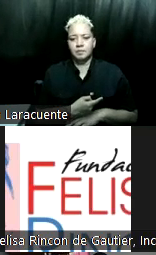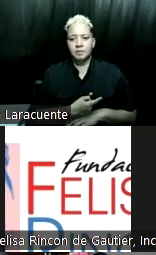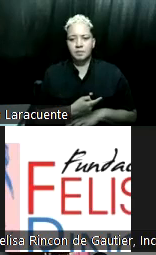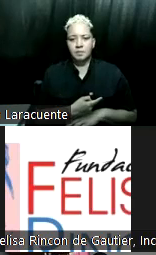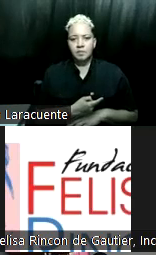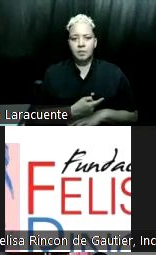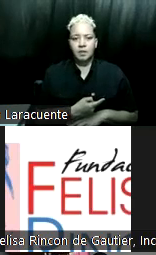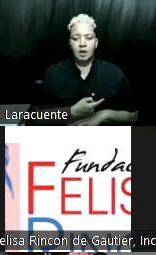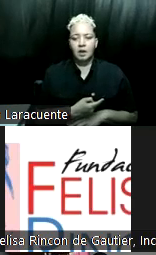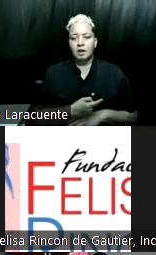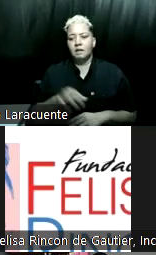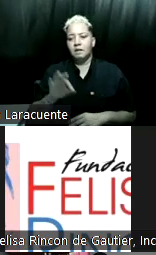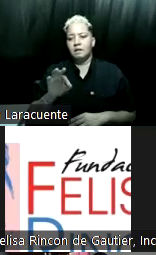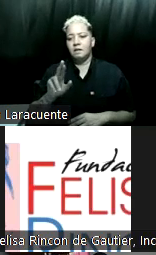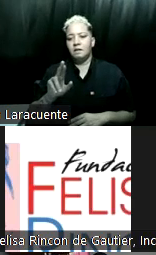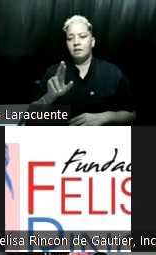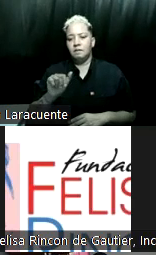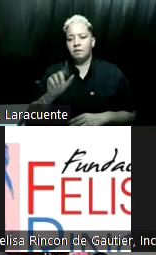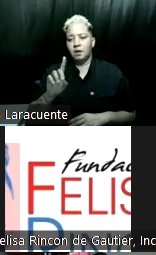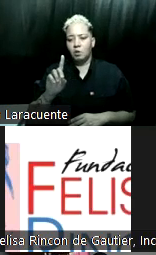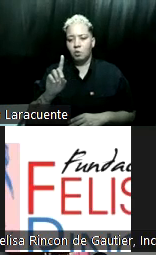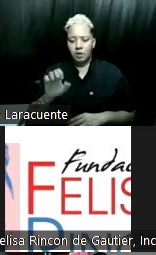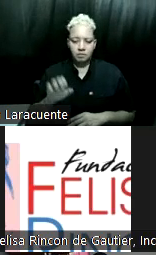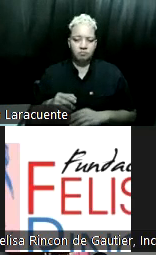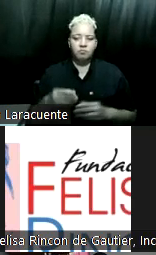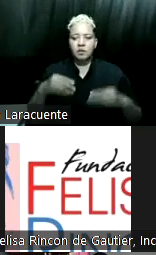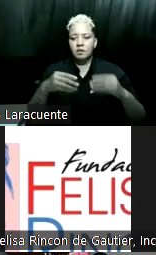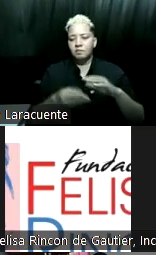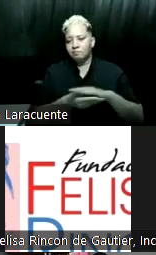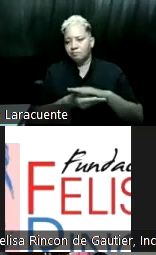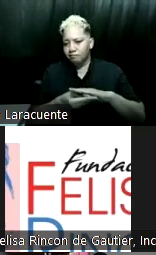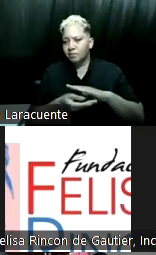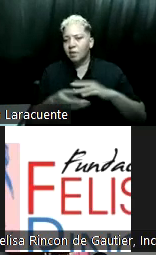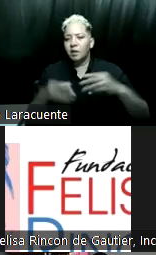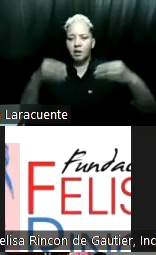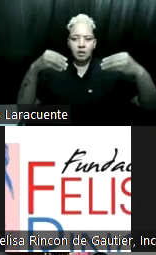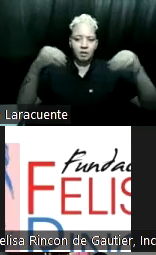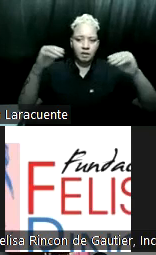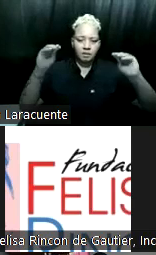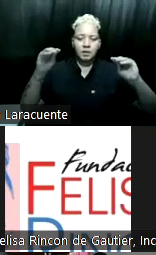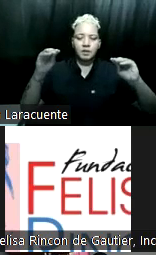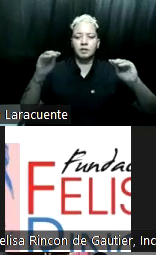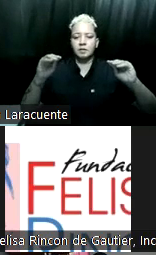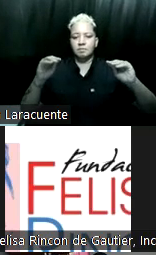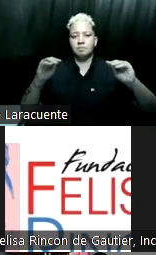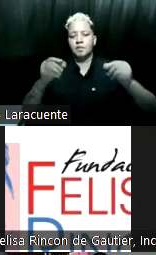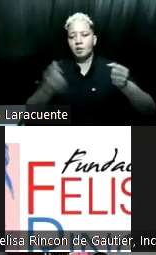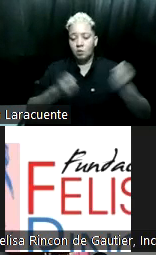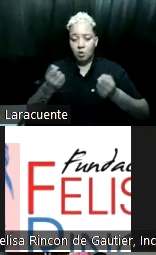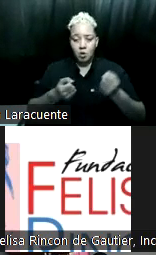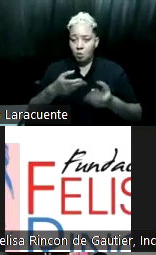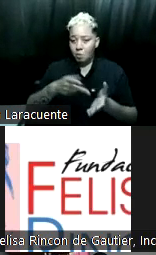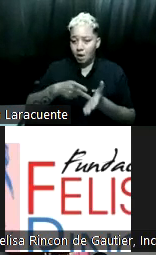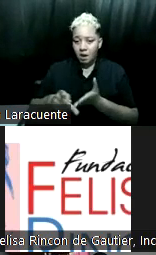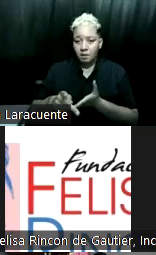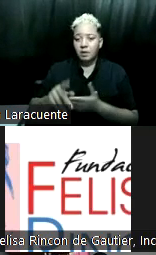al fraude en la venta de automóviles, donde se indicaba que los puestos de venta no pagaban los arbitrios y los